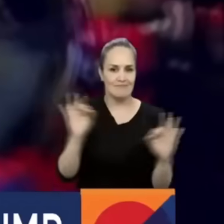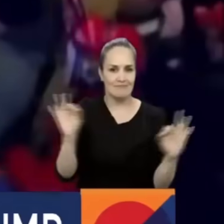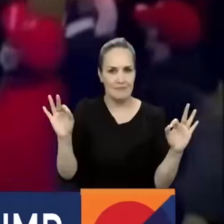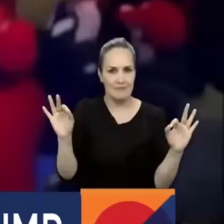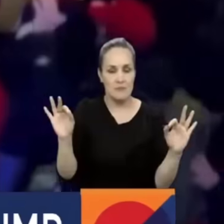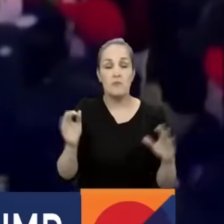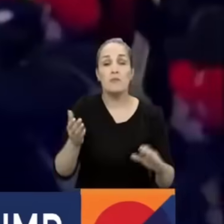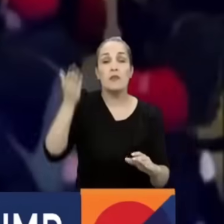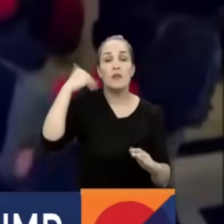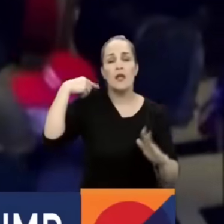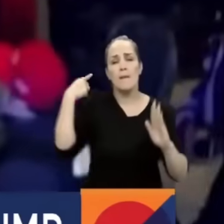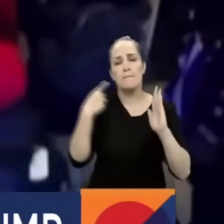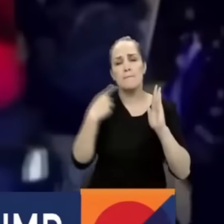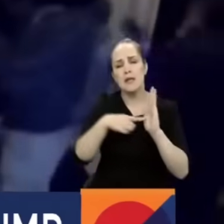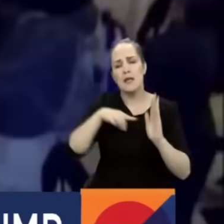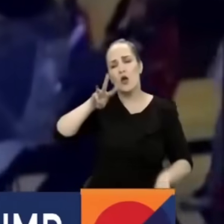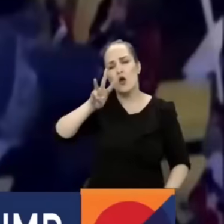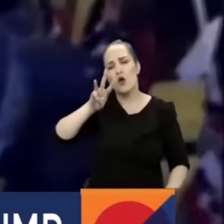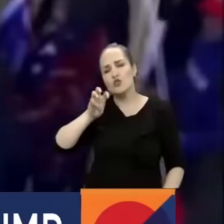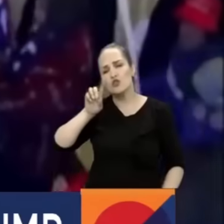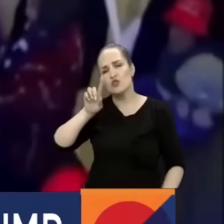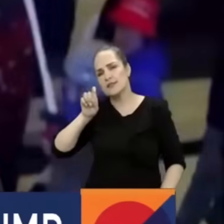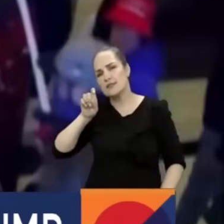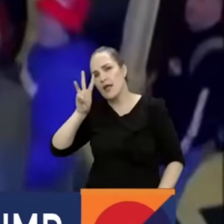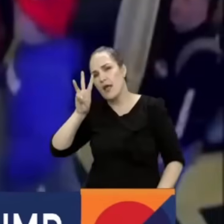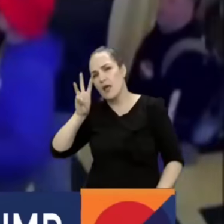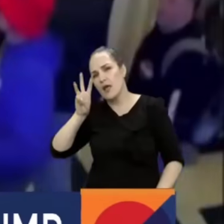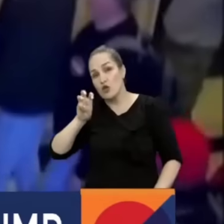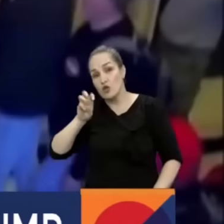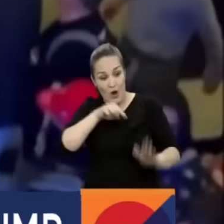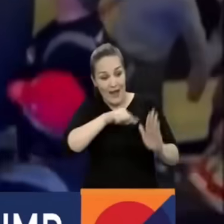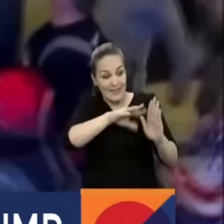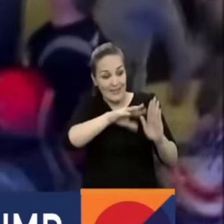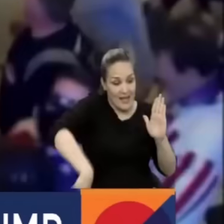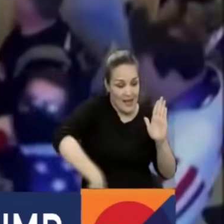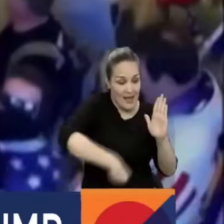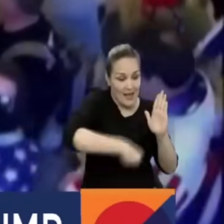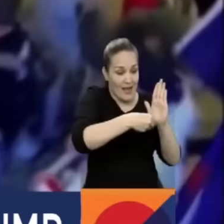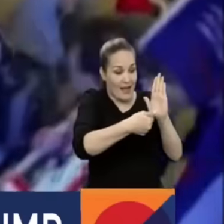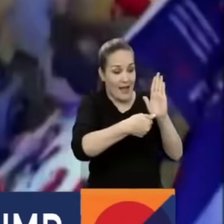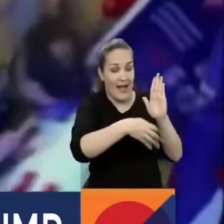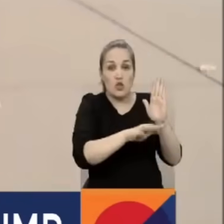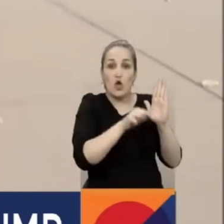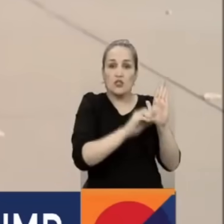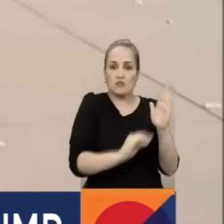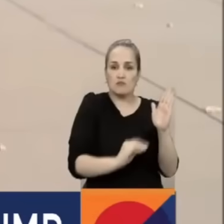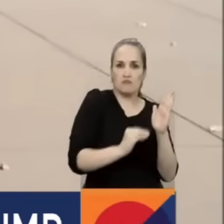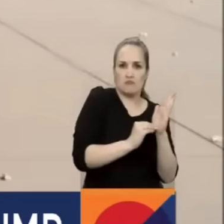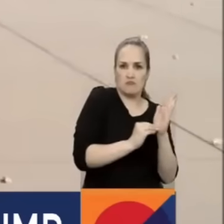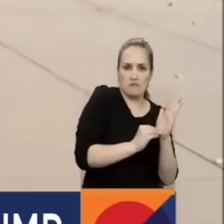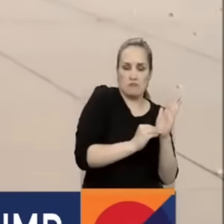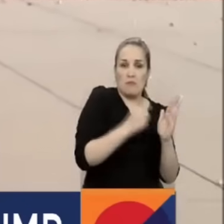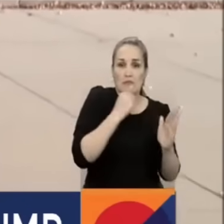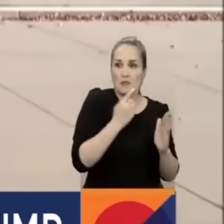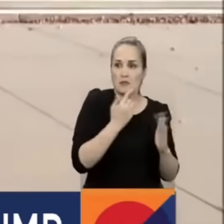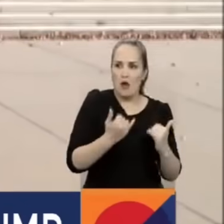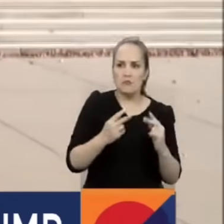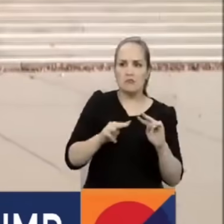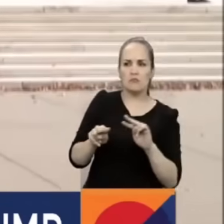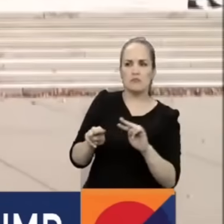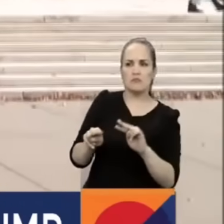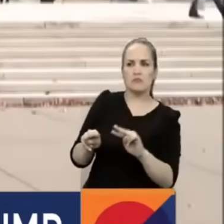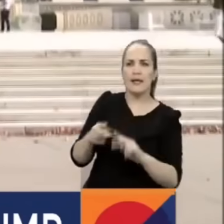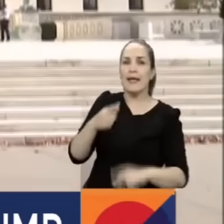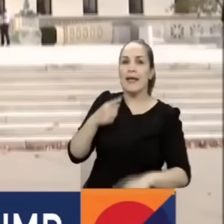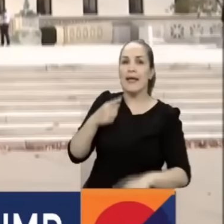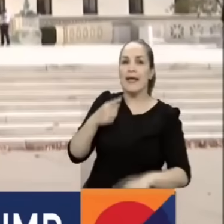Desde 1868, cuando se ratificó la 14ª enmienda, nos examinaba, que entre otras, tiene una sección que reza